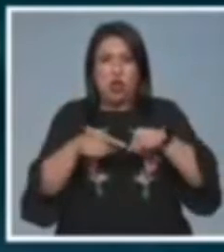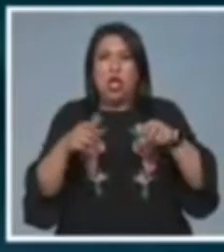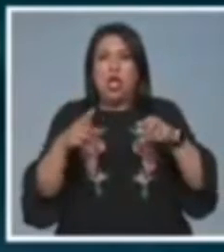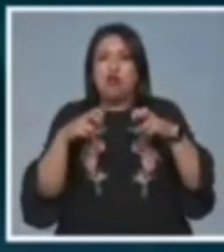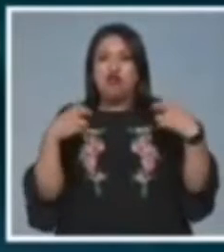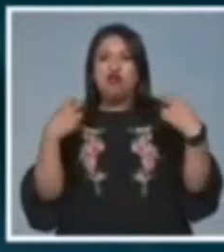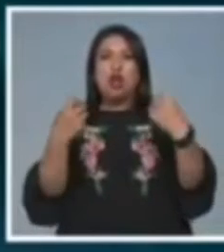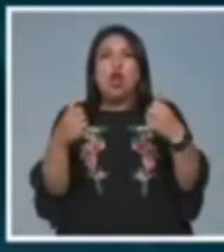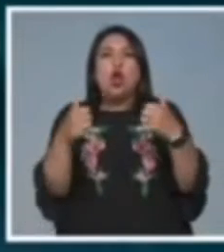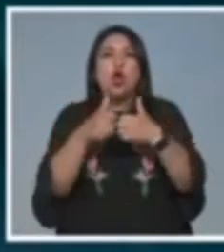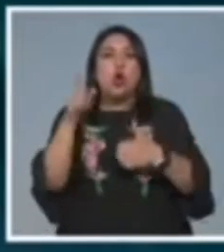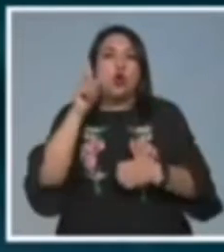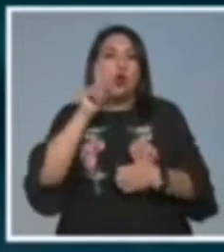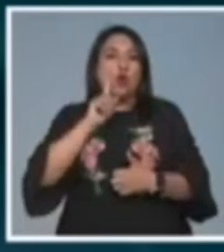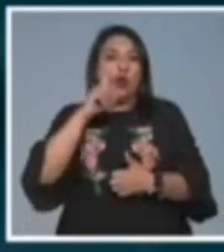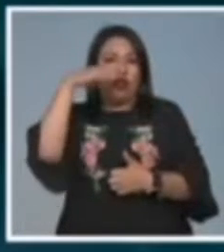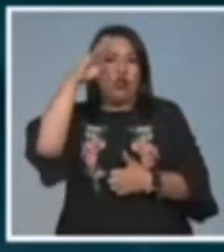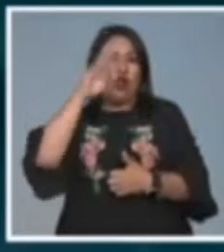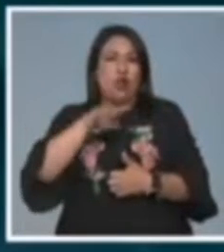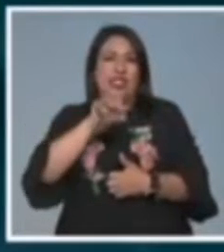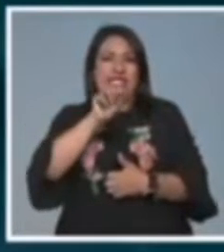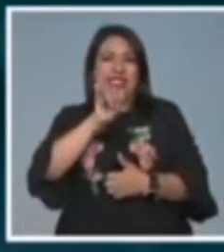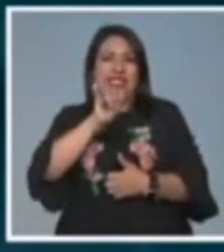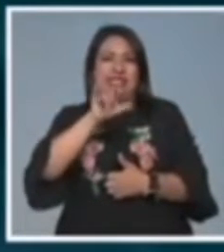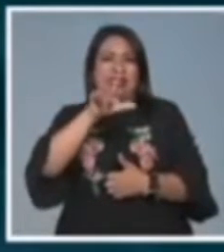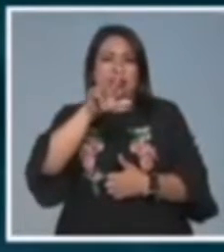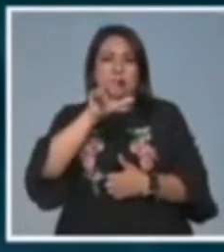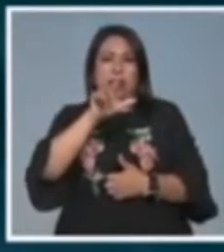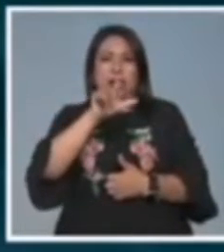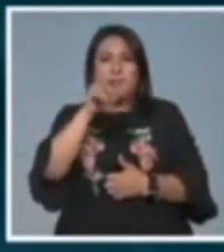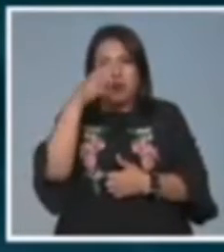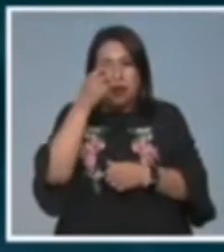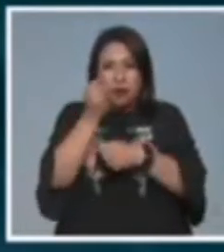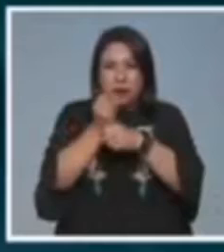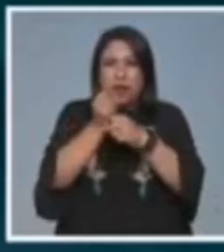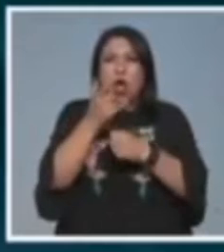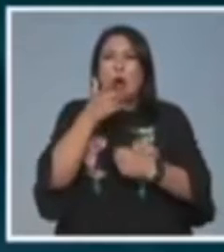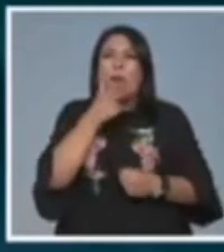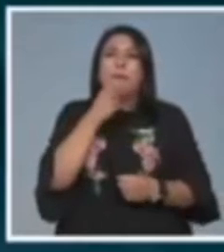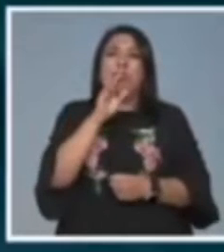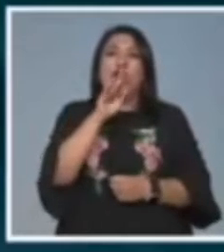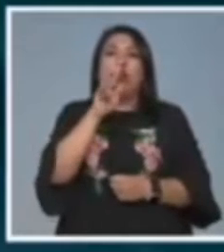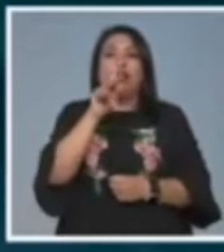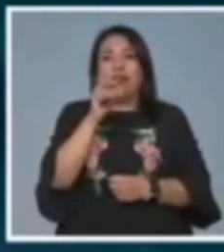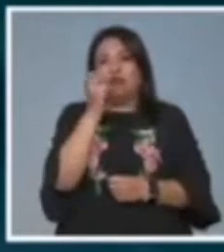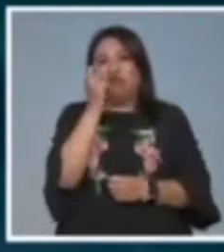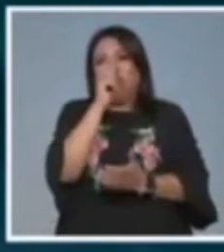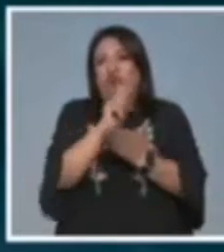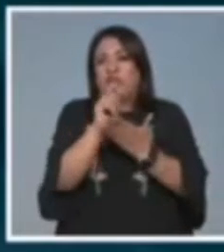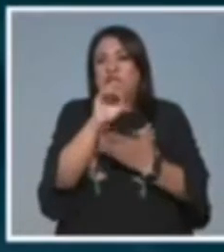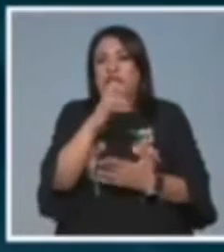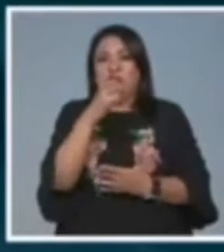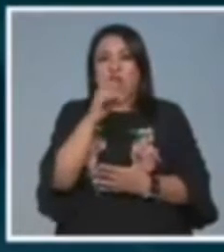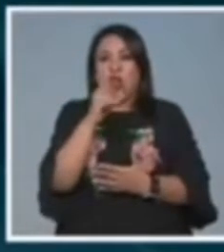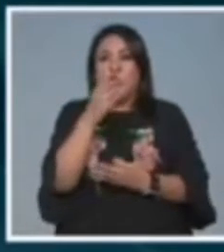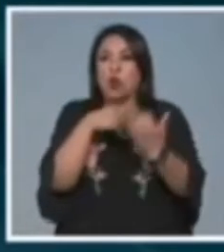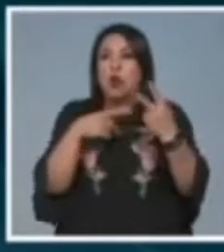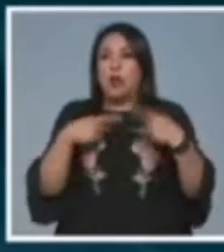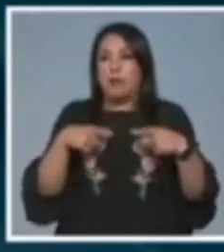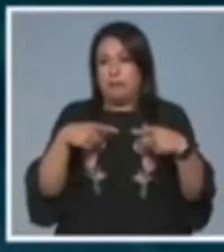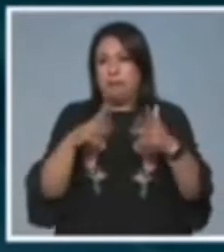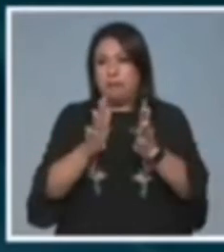doña silvia lemos para examinar a las fuentes que esa lista todos los